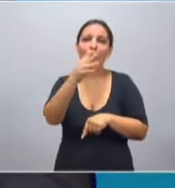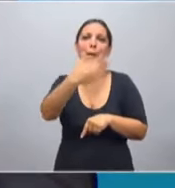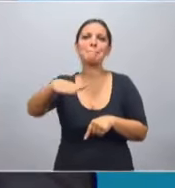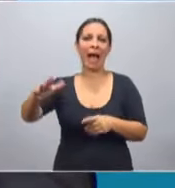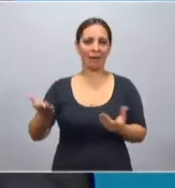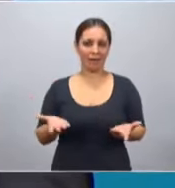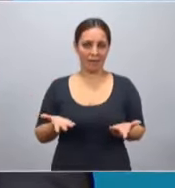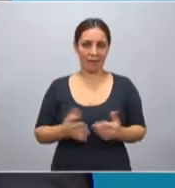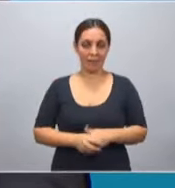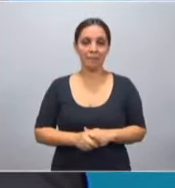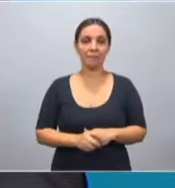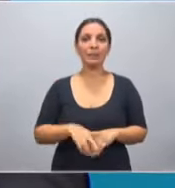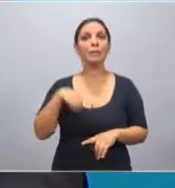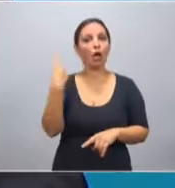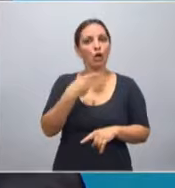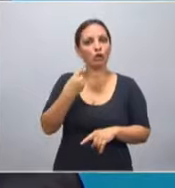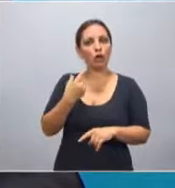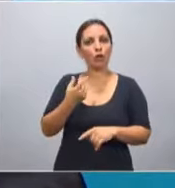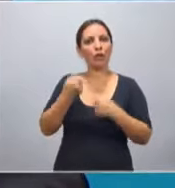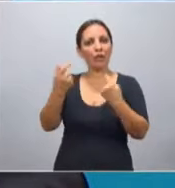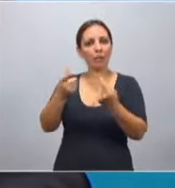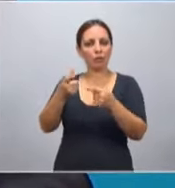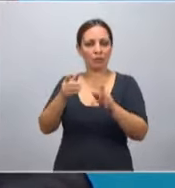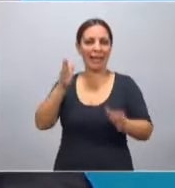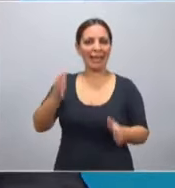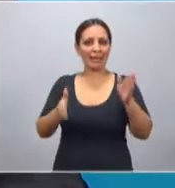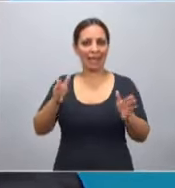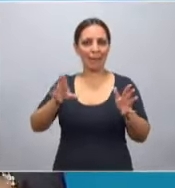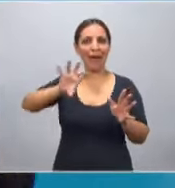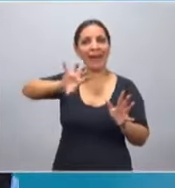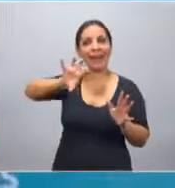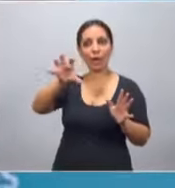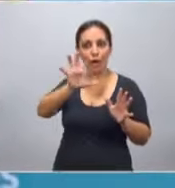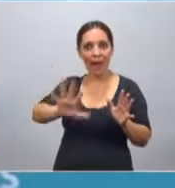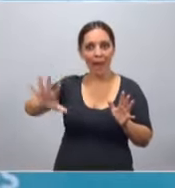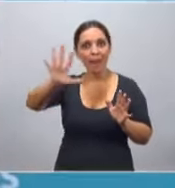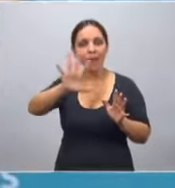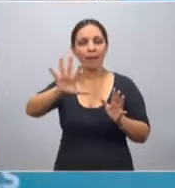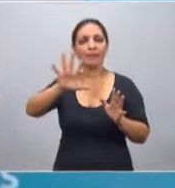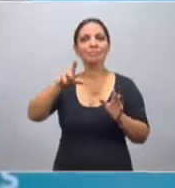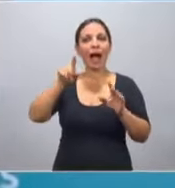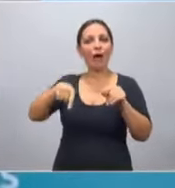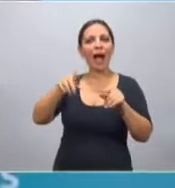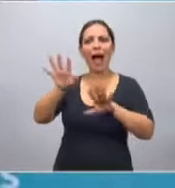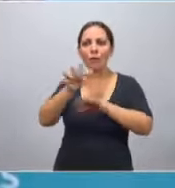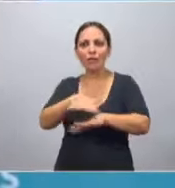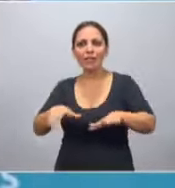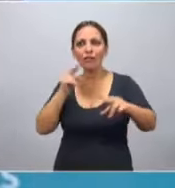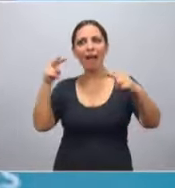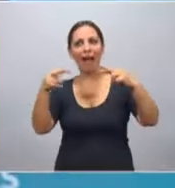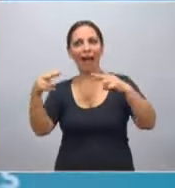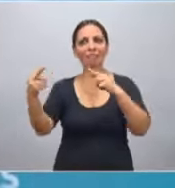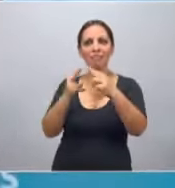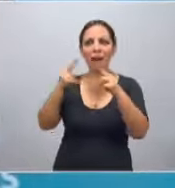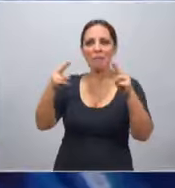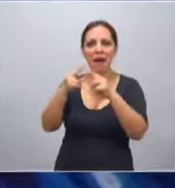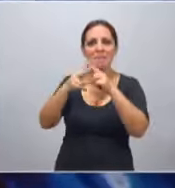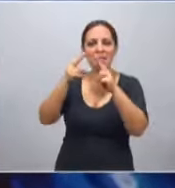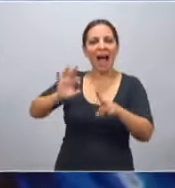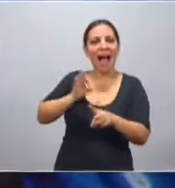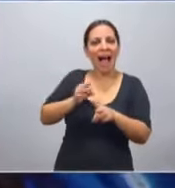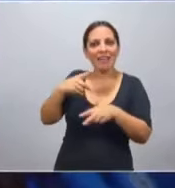hemos agregado a la etapa regional ahora una etapa interregional Así que se conocen entre sí hacia la identidad